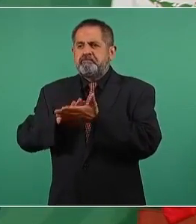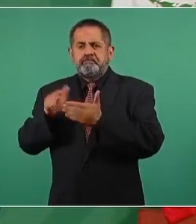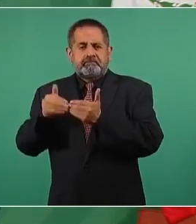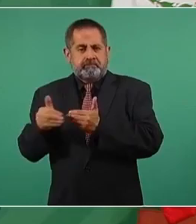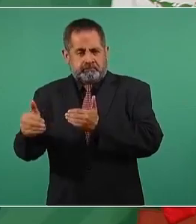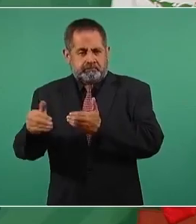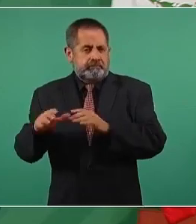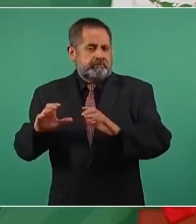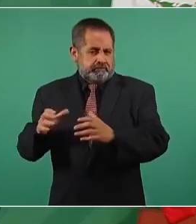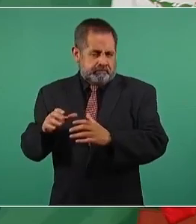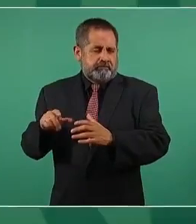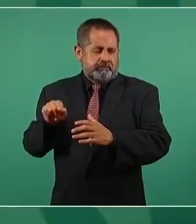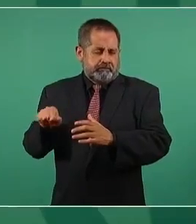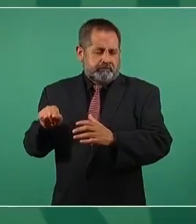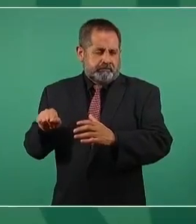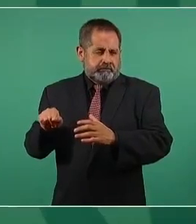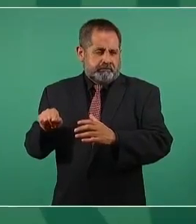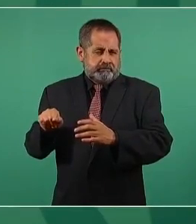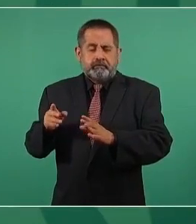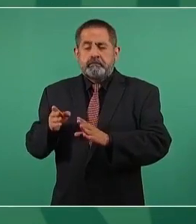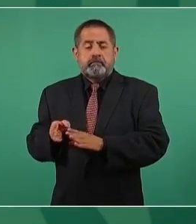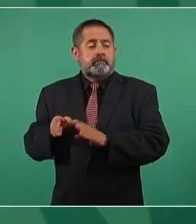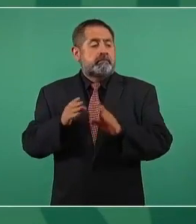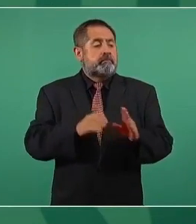Y 2.